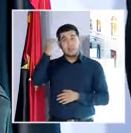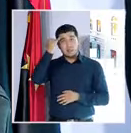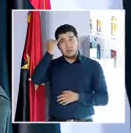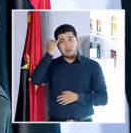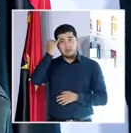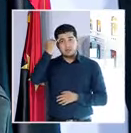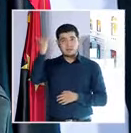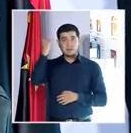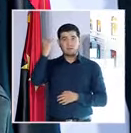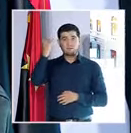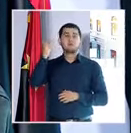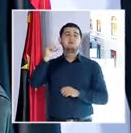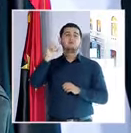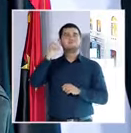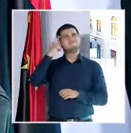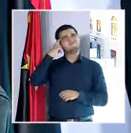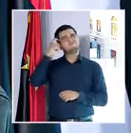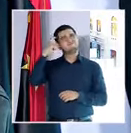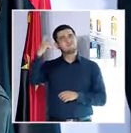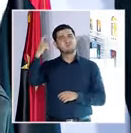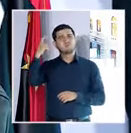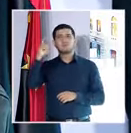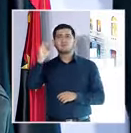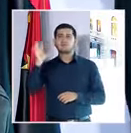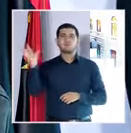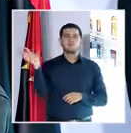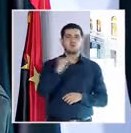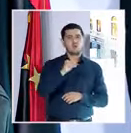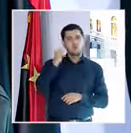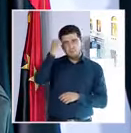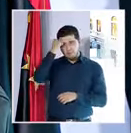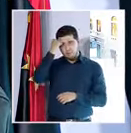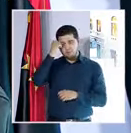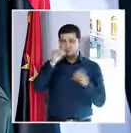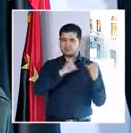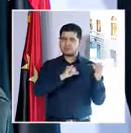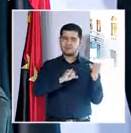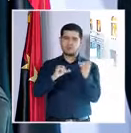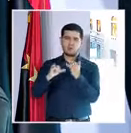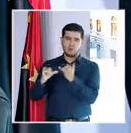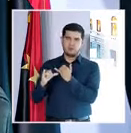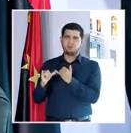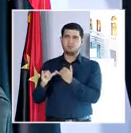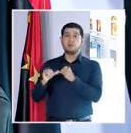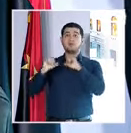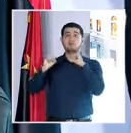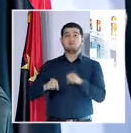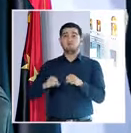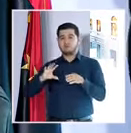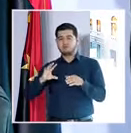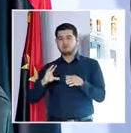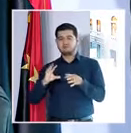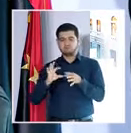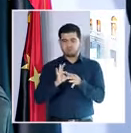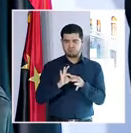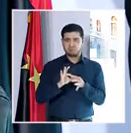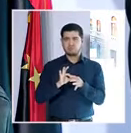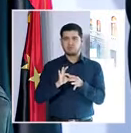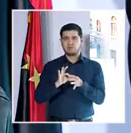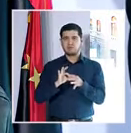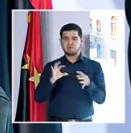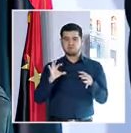tienen ellos, que es el sueño de los maestros y de las maestras, es que se vinculen de manera directa a